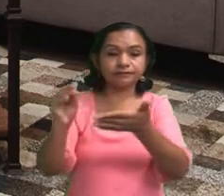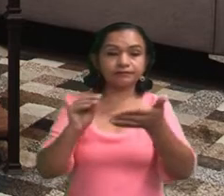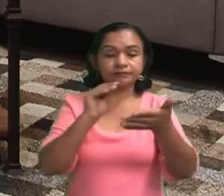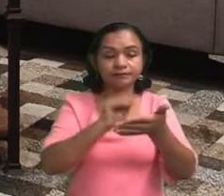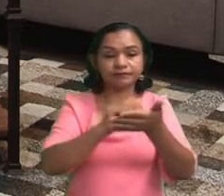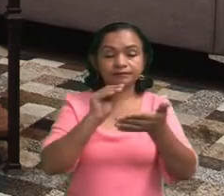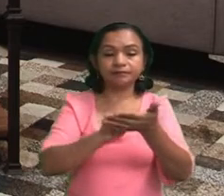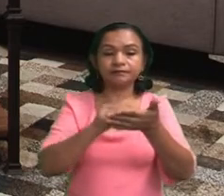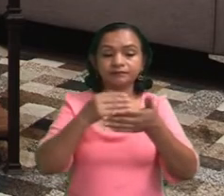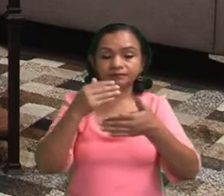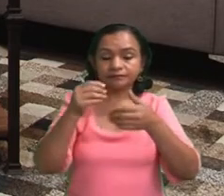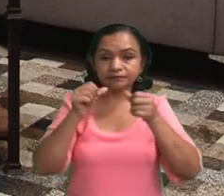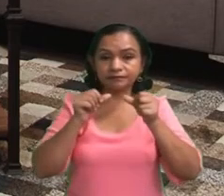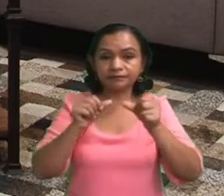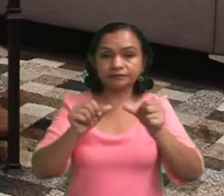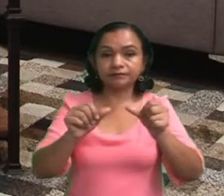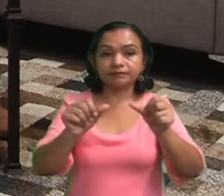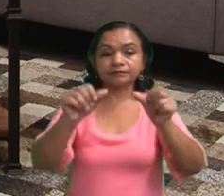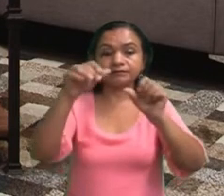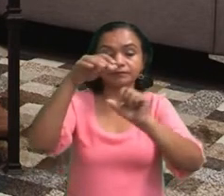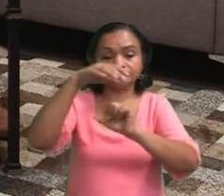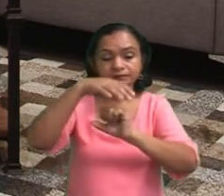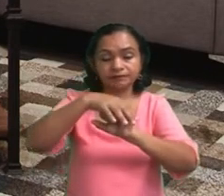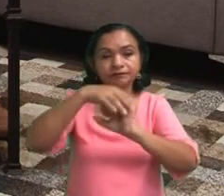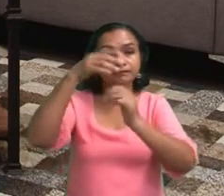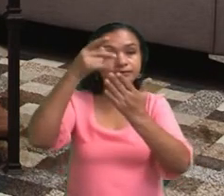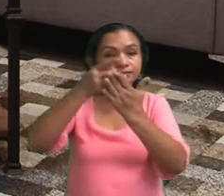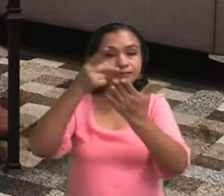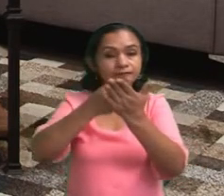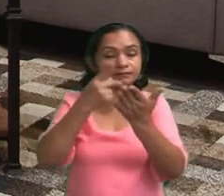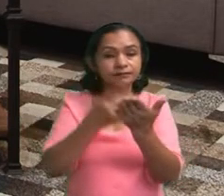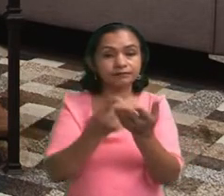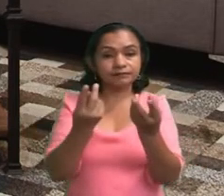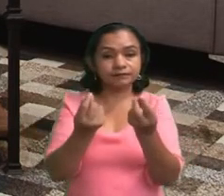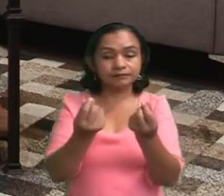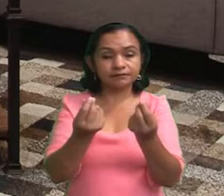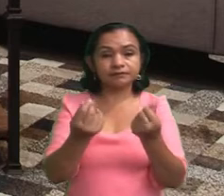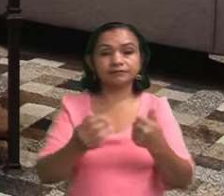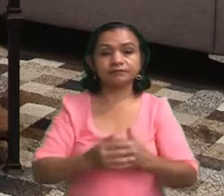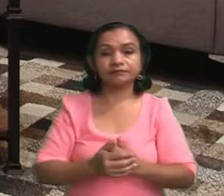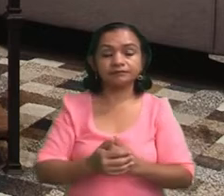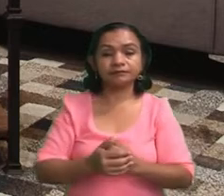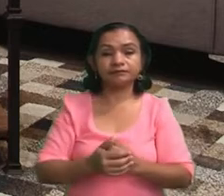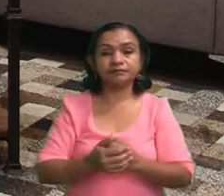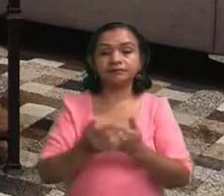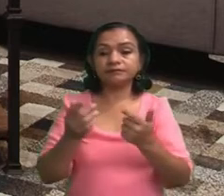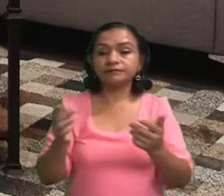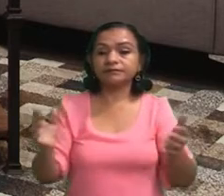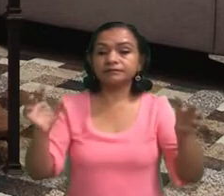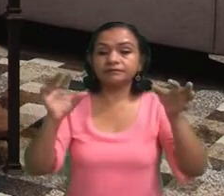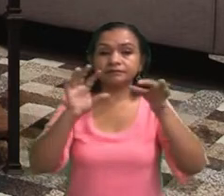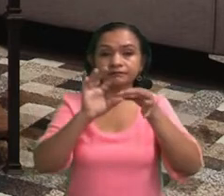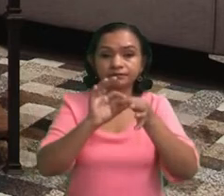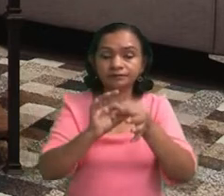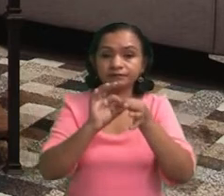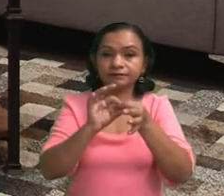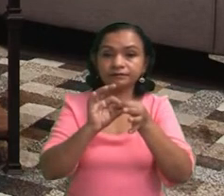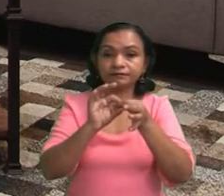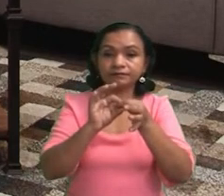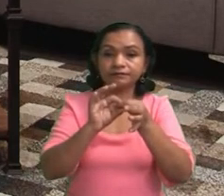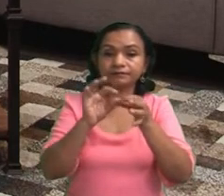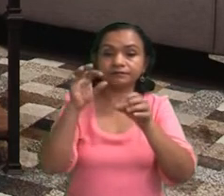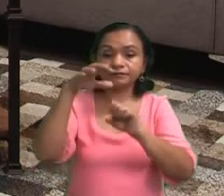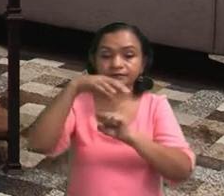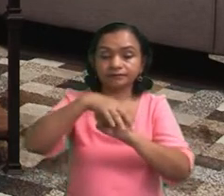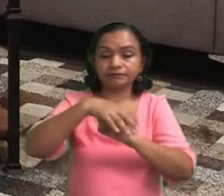manera periódica. Entonces, lo que la Comisión de Producción, Economía y Presupuesto, en compañía, ¿verdad?, de la